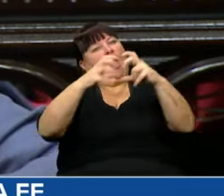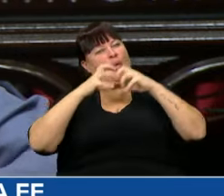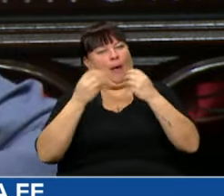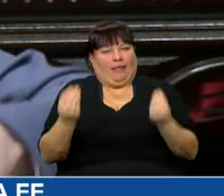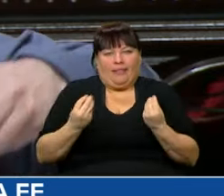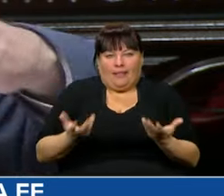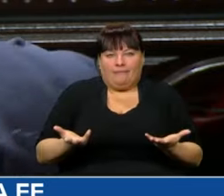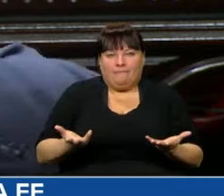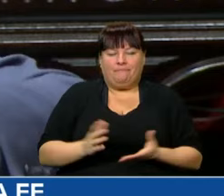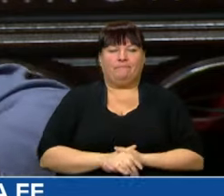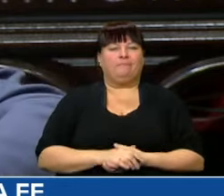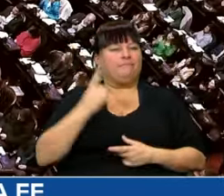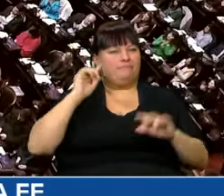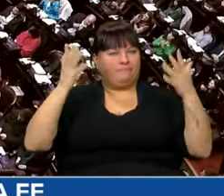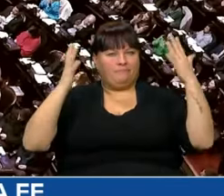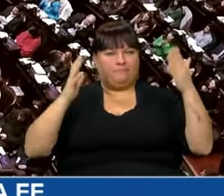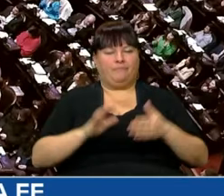debate.